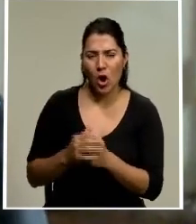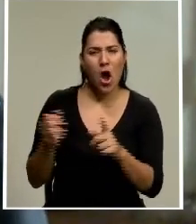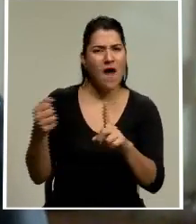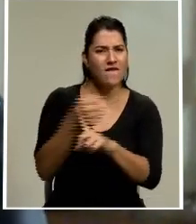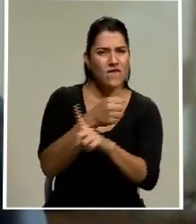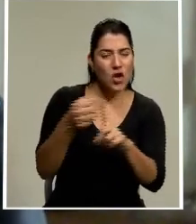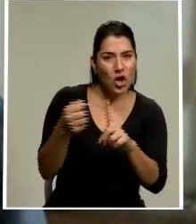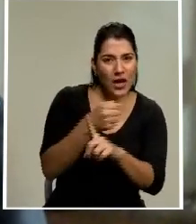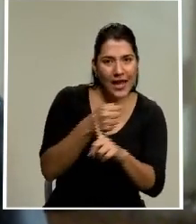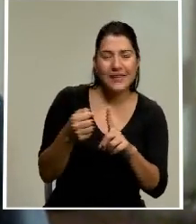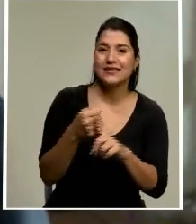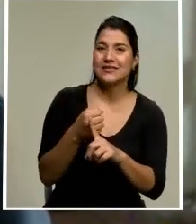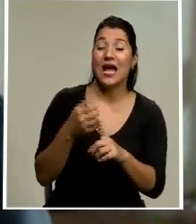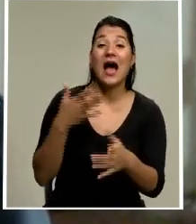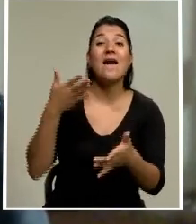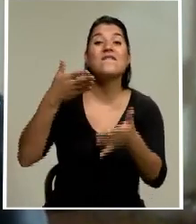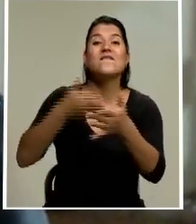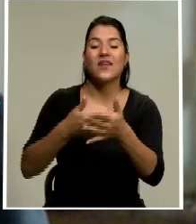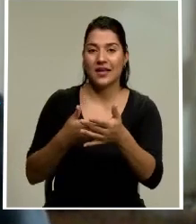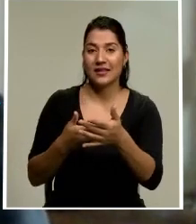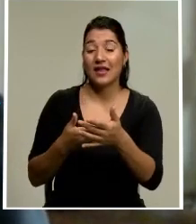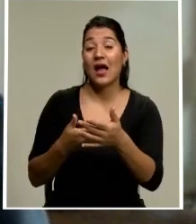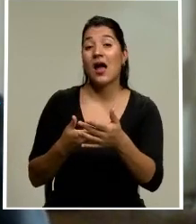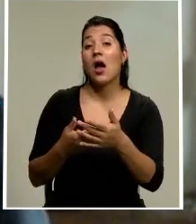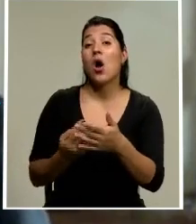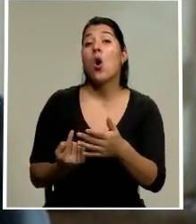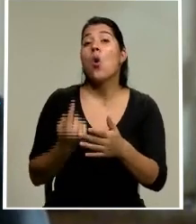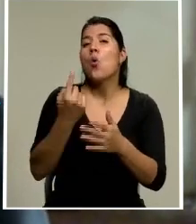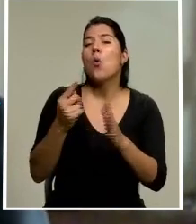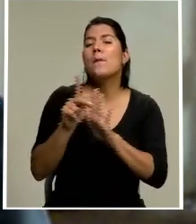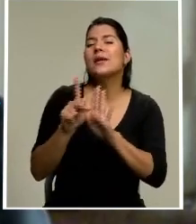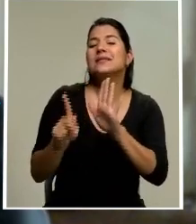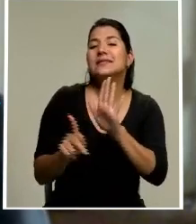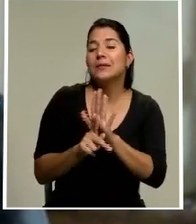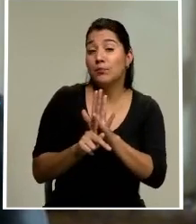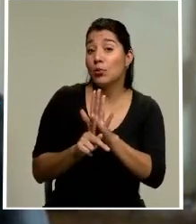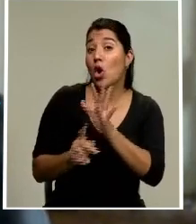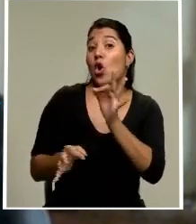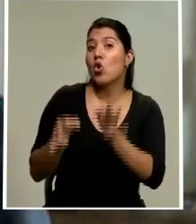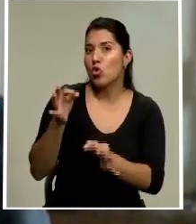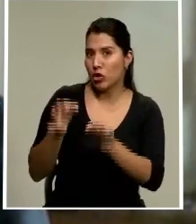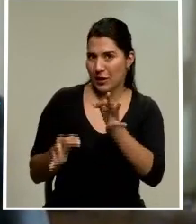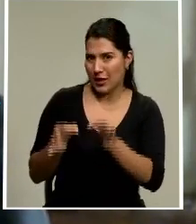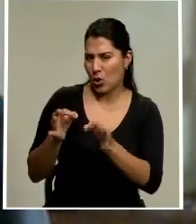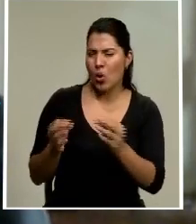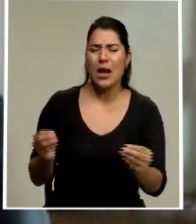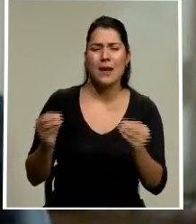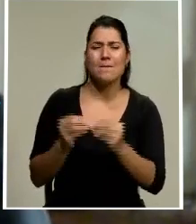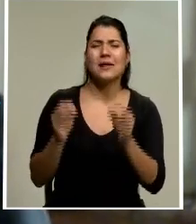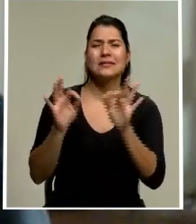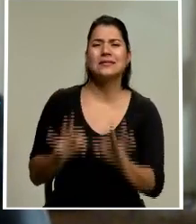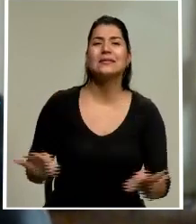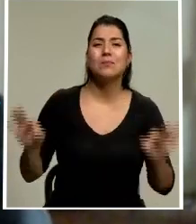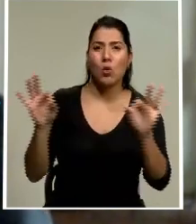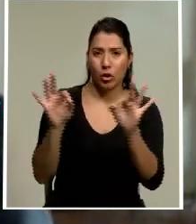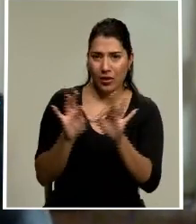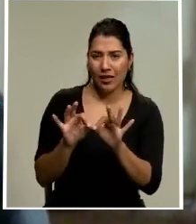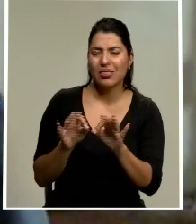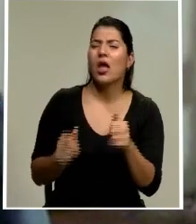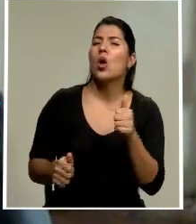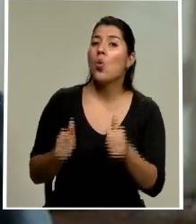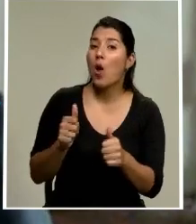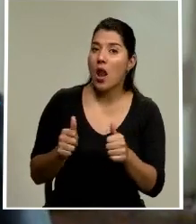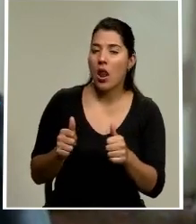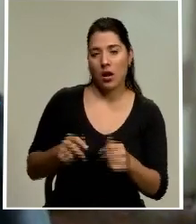bien jurídico fundamental, el bien jurídico más importante de nuestra sociedad, como es la vida,